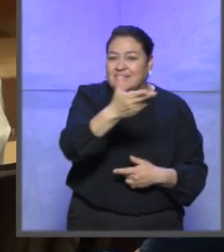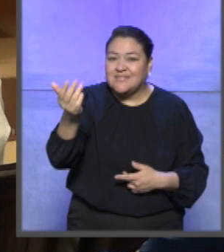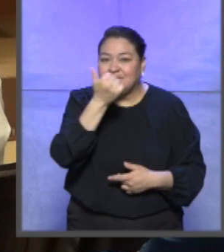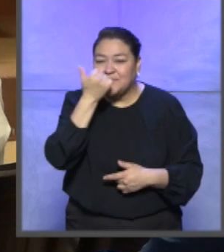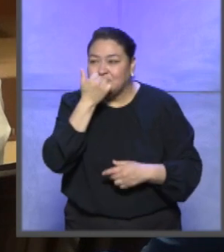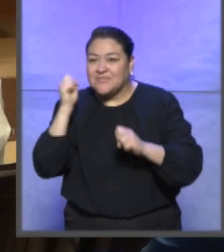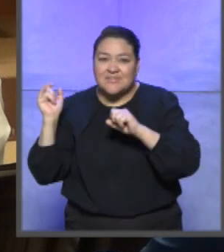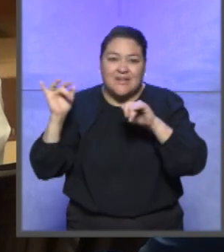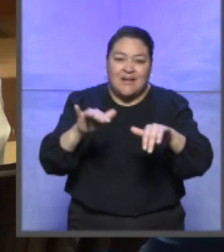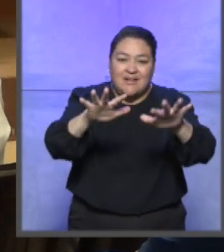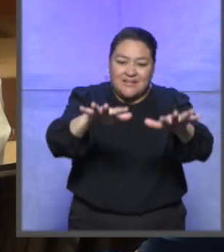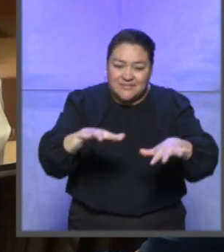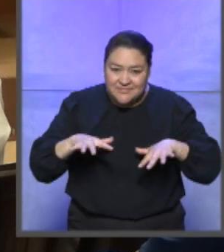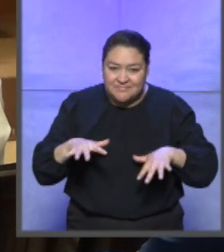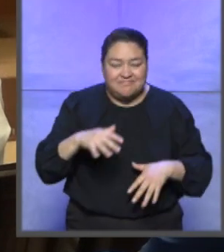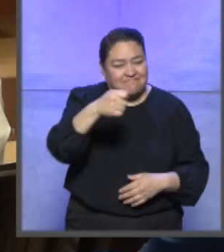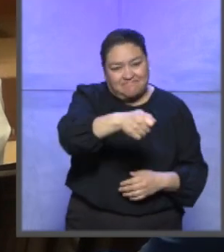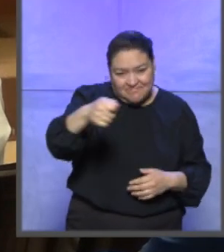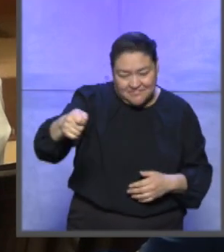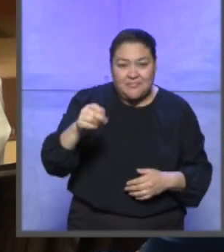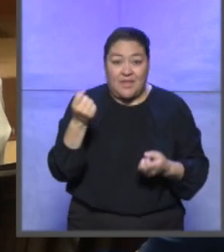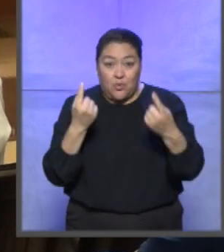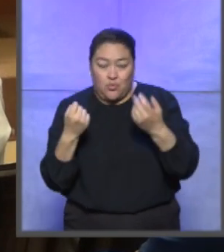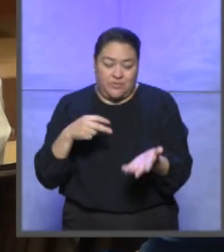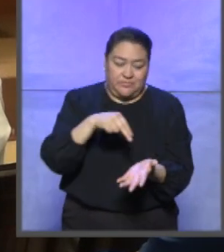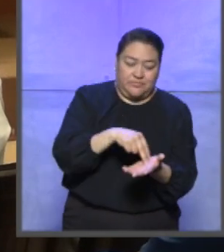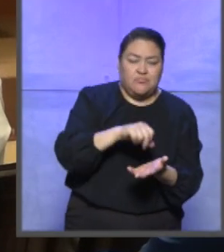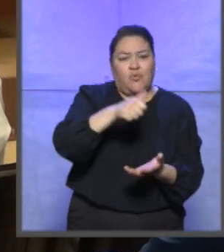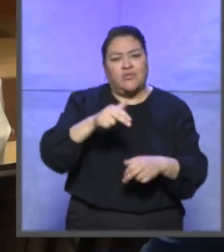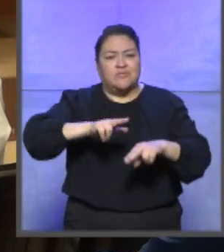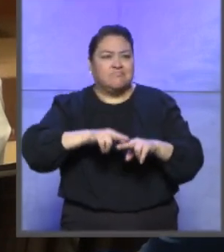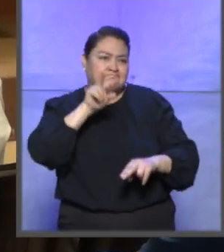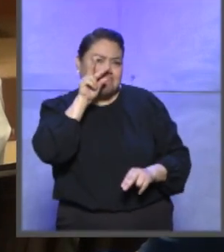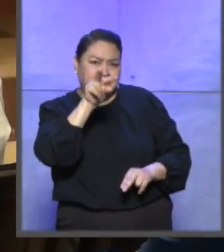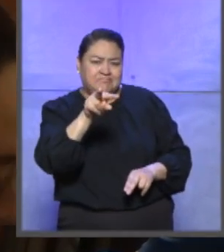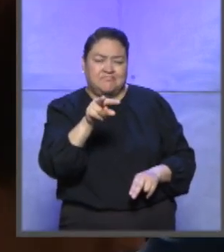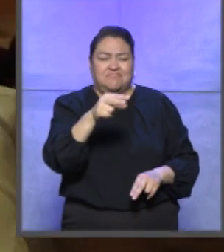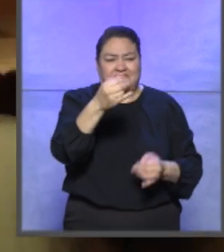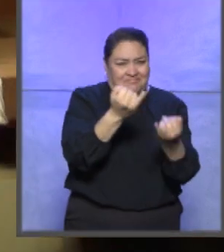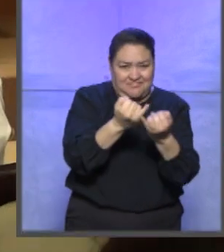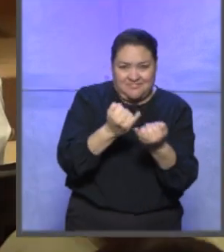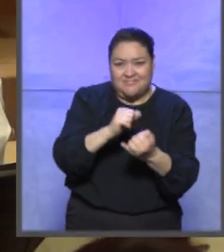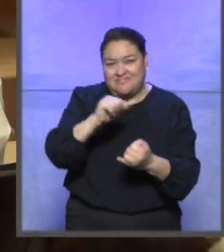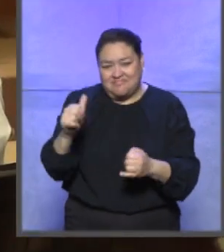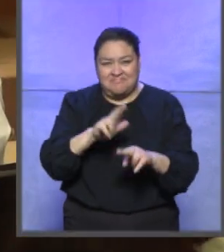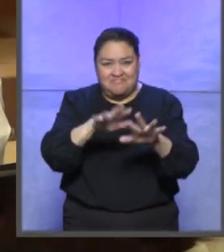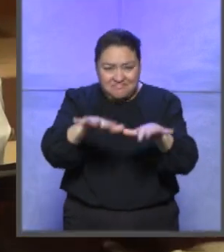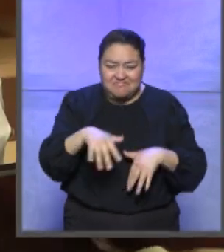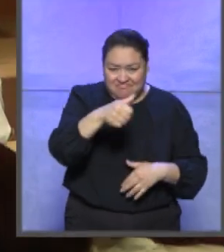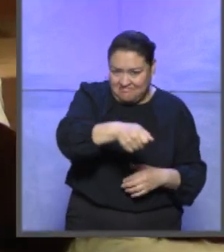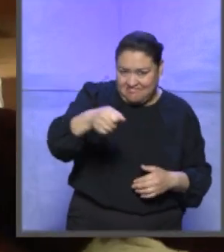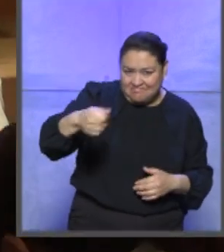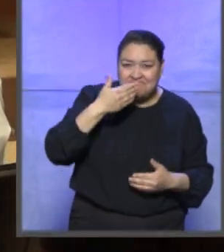los estudiantes que hoy forman parte de este evento, tanto como participantes y asistentes, y a todos los que hoy se encuentran